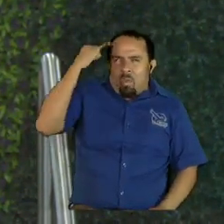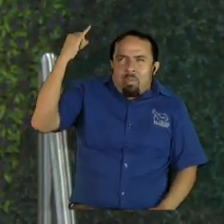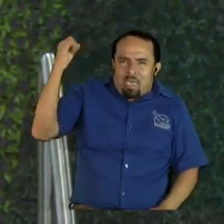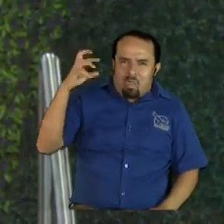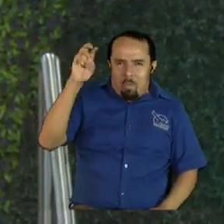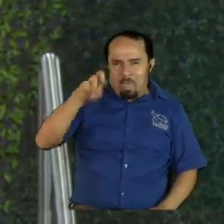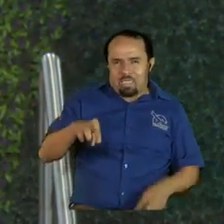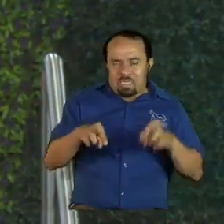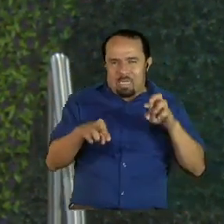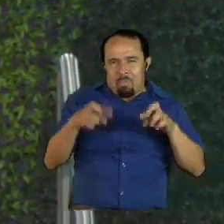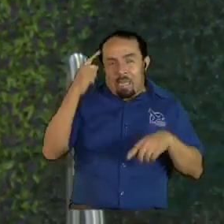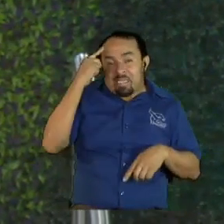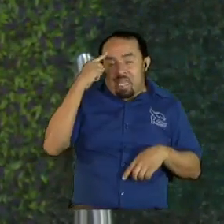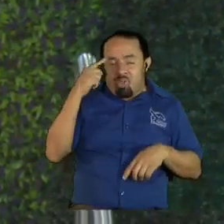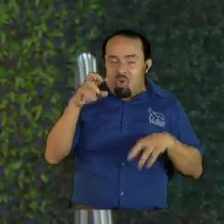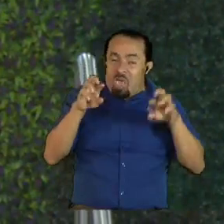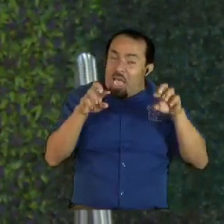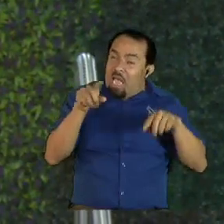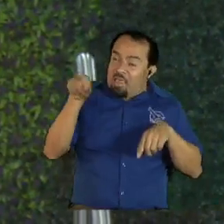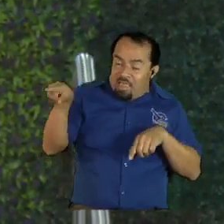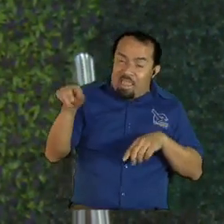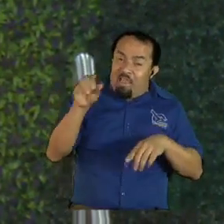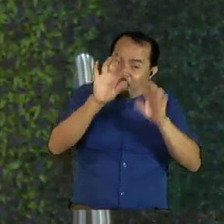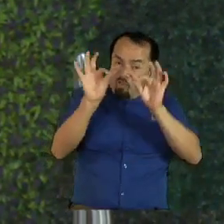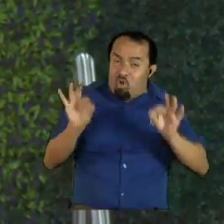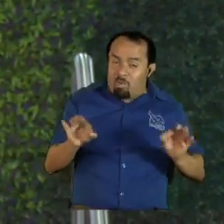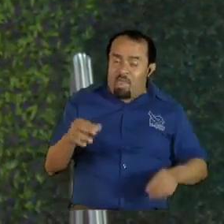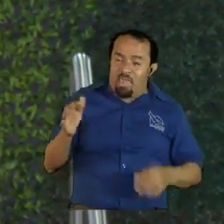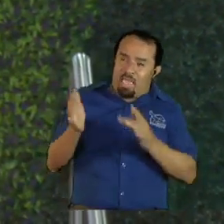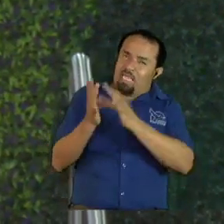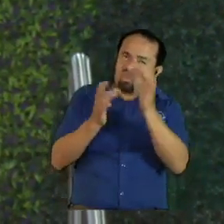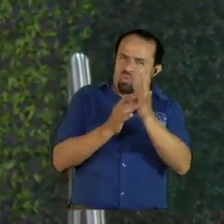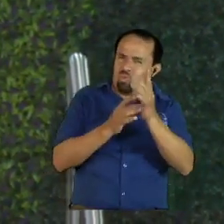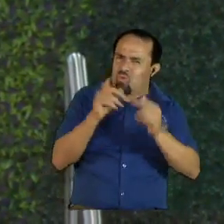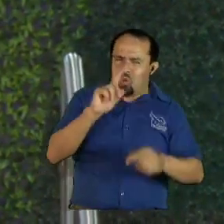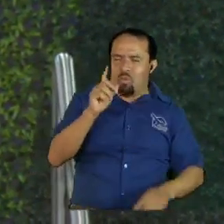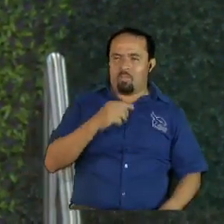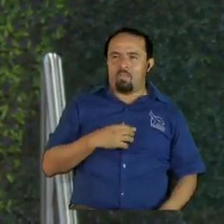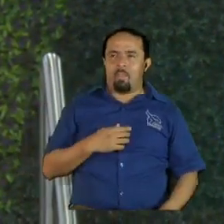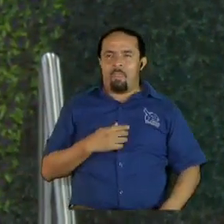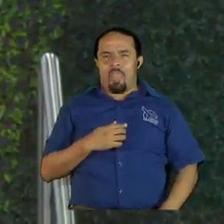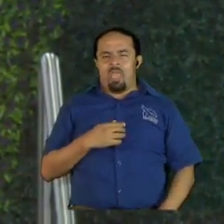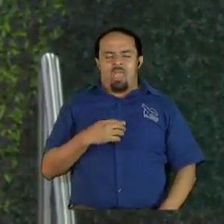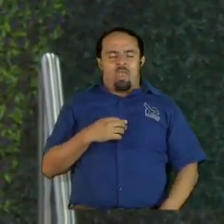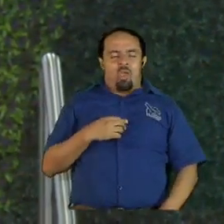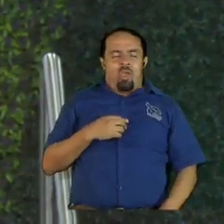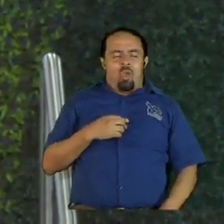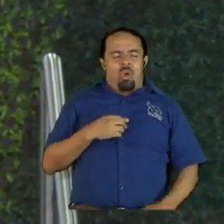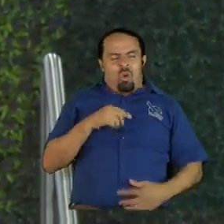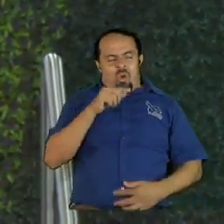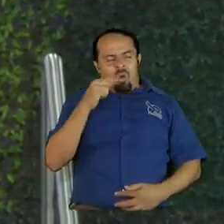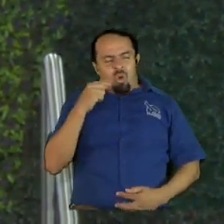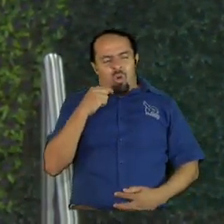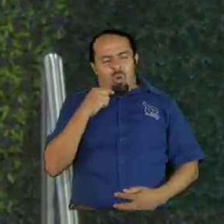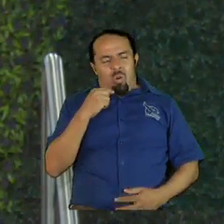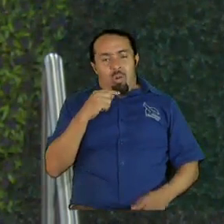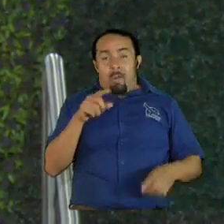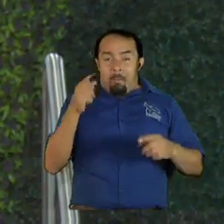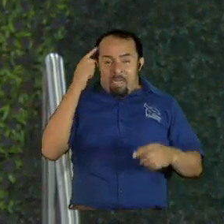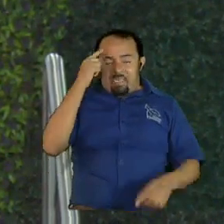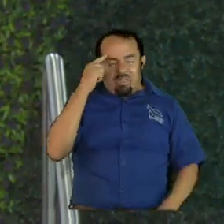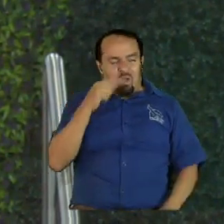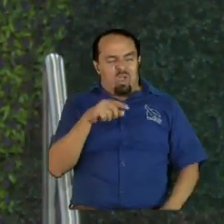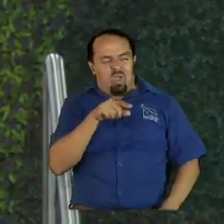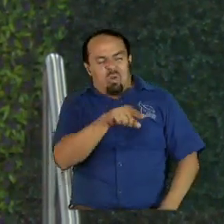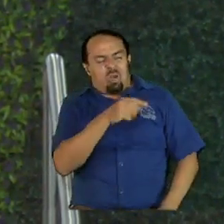a veces sí nos descubrimos pensando así? ¿Cómo quisiera que ese que me contestó mal y que me insultó y que me dijo